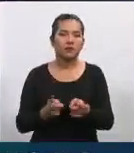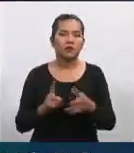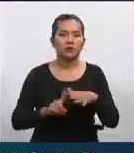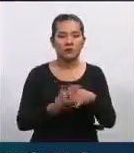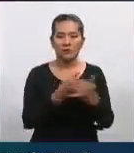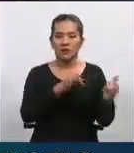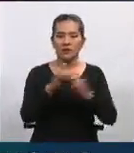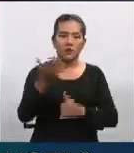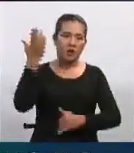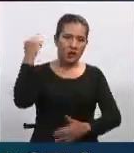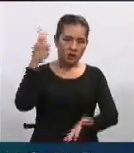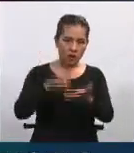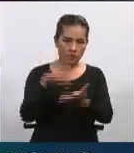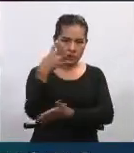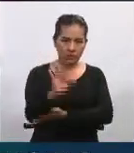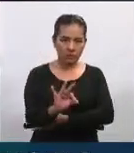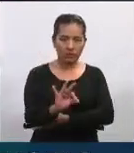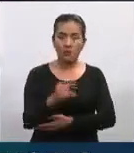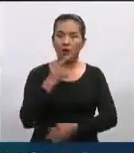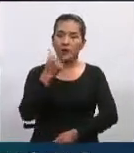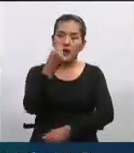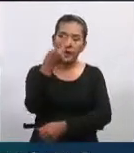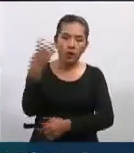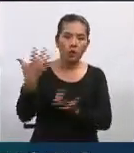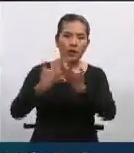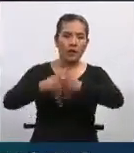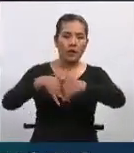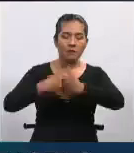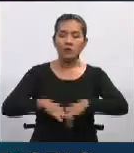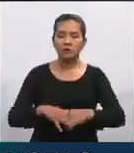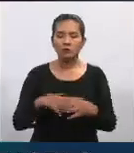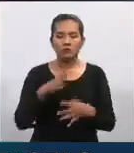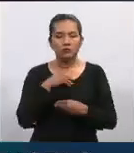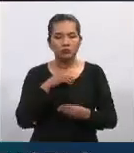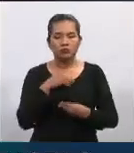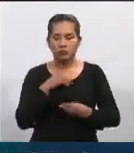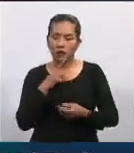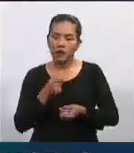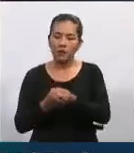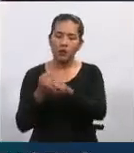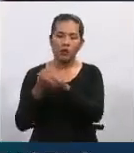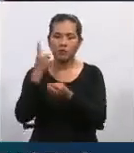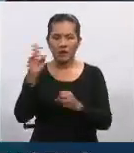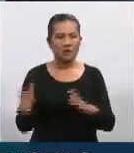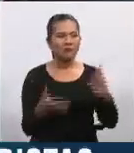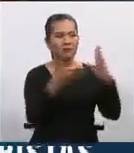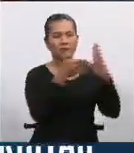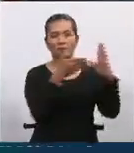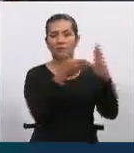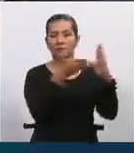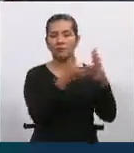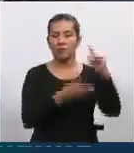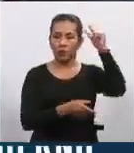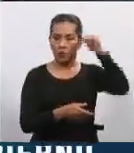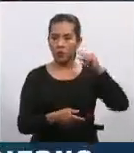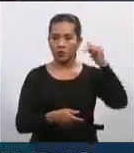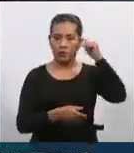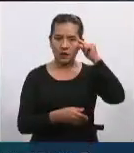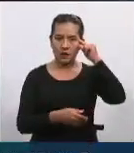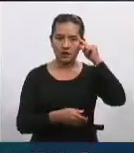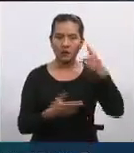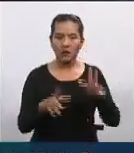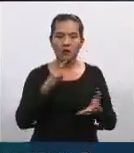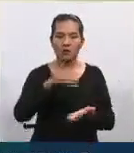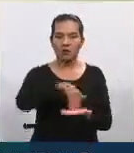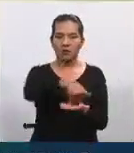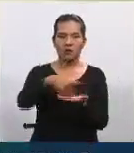Algunos empresarios se están prestando a este tipo de intereses de desestabilización al gobierno, de desestabilización al